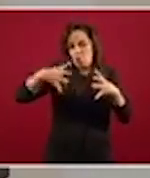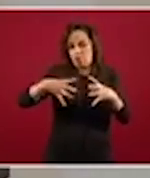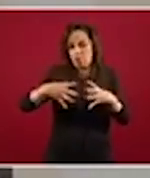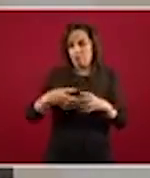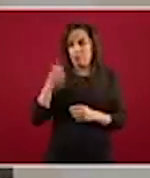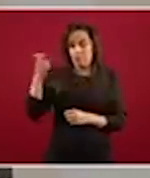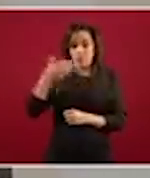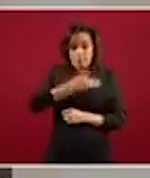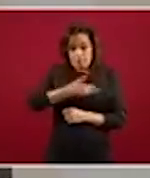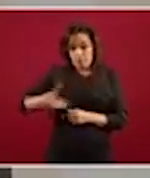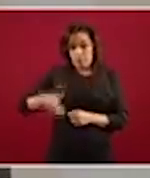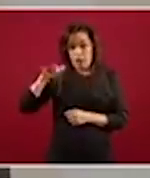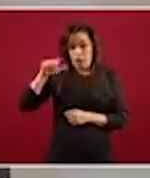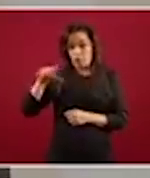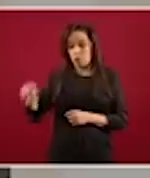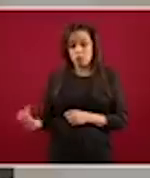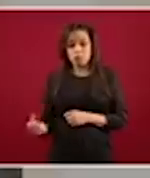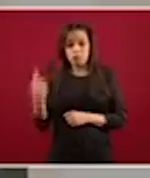fue lo único que lo dijo